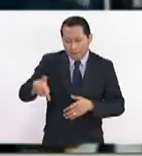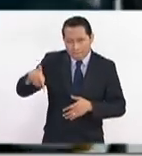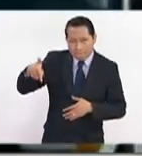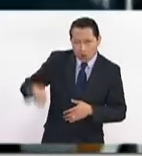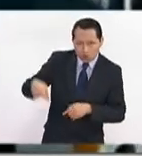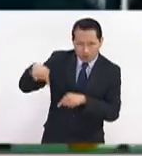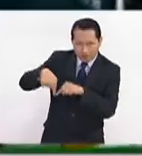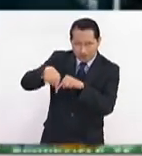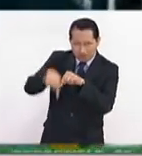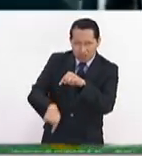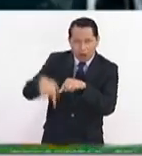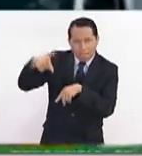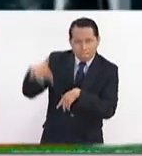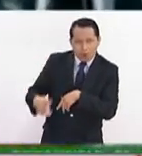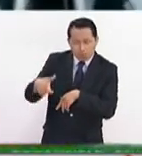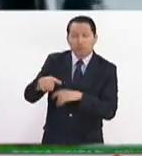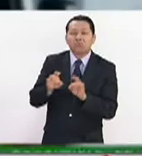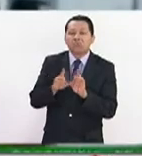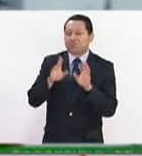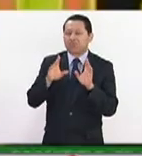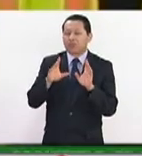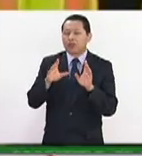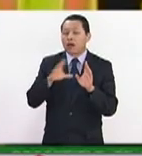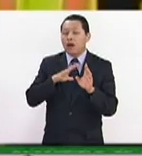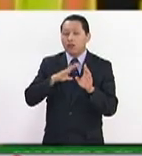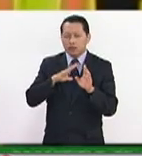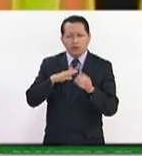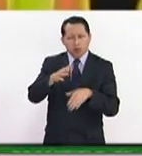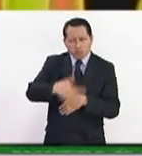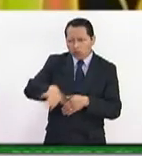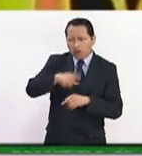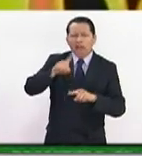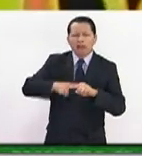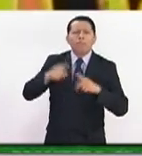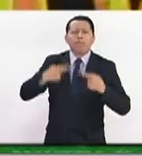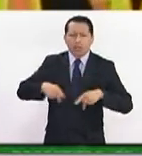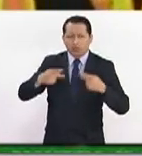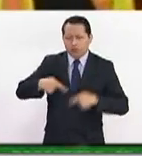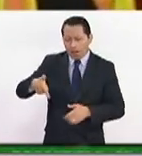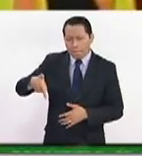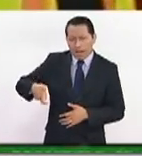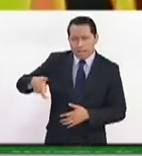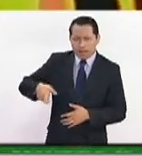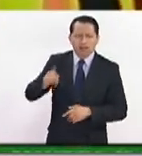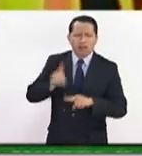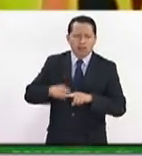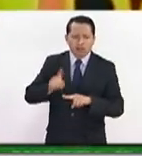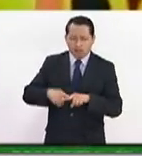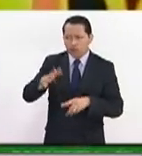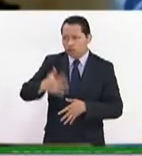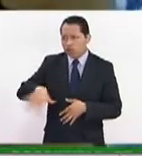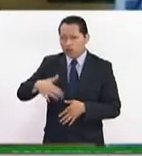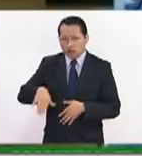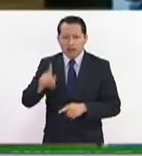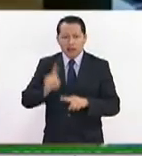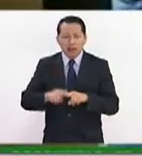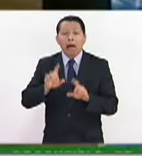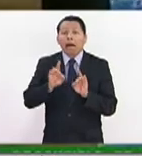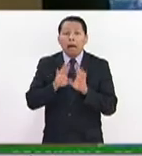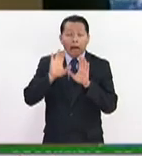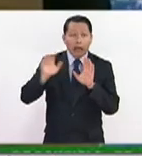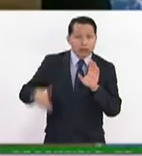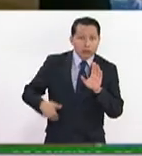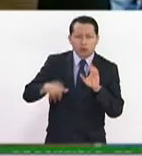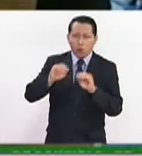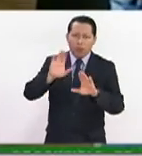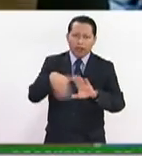personas sufrieron lesiones leves. La policía continúa en la búsqueda de la persona que disparó y aún se desconoce si se trató de un accidente o de